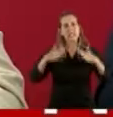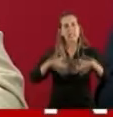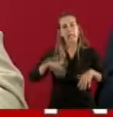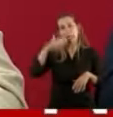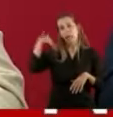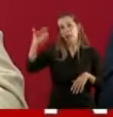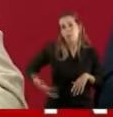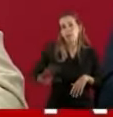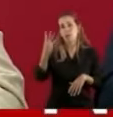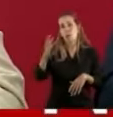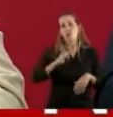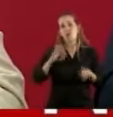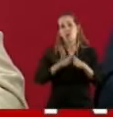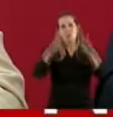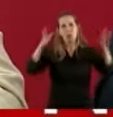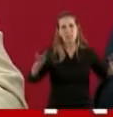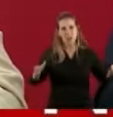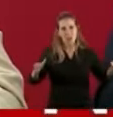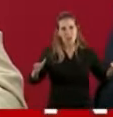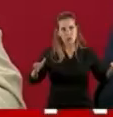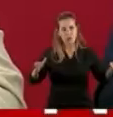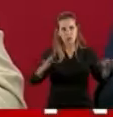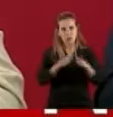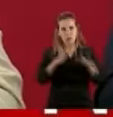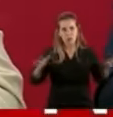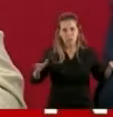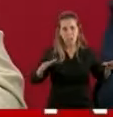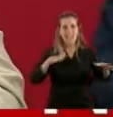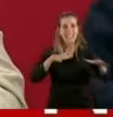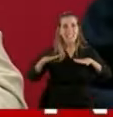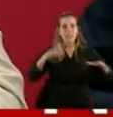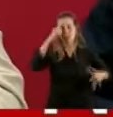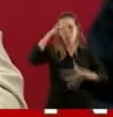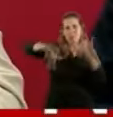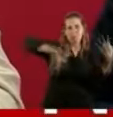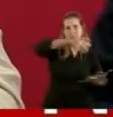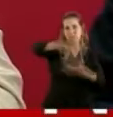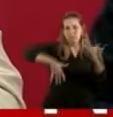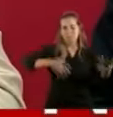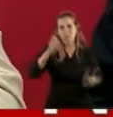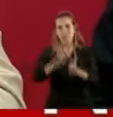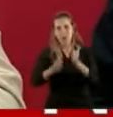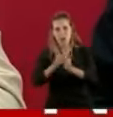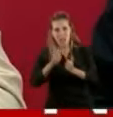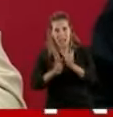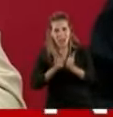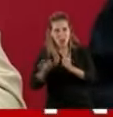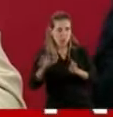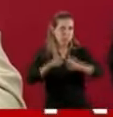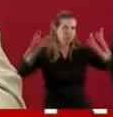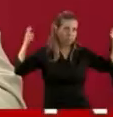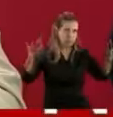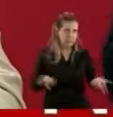hubo 4 años en los que la situación de descontrol lo pusieron inclusive